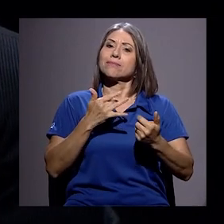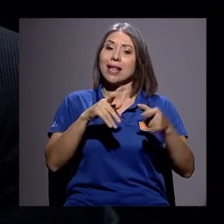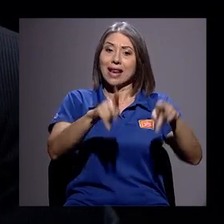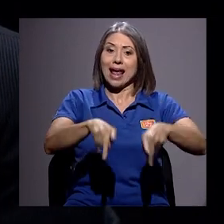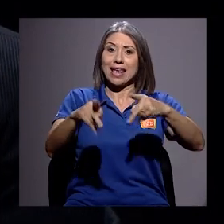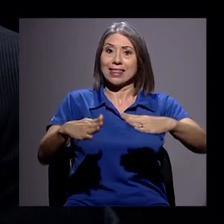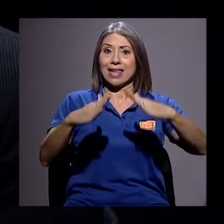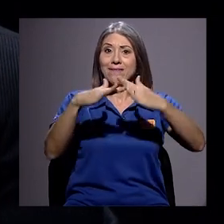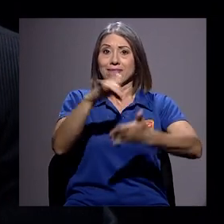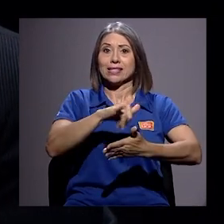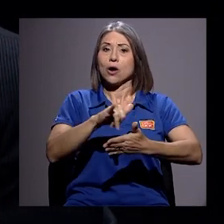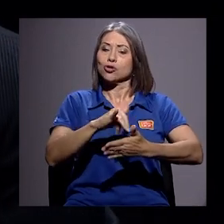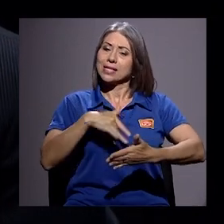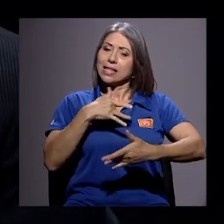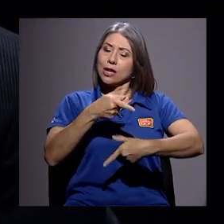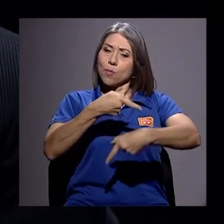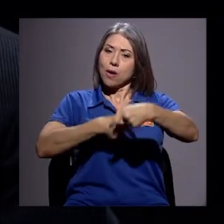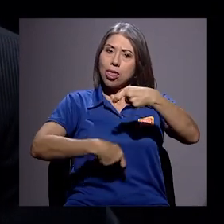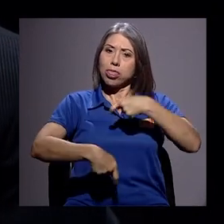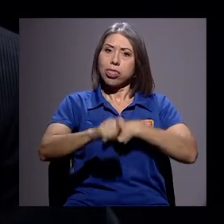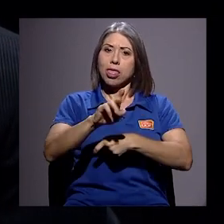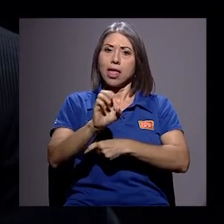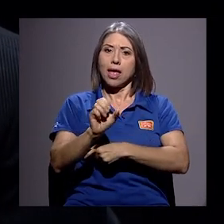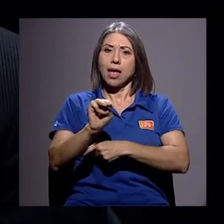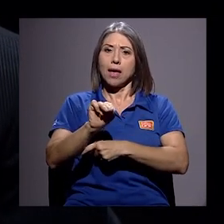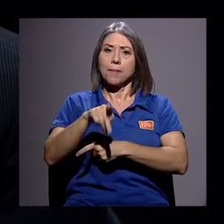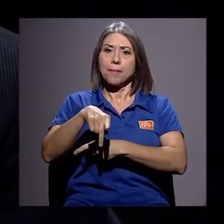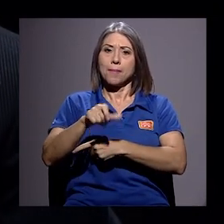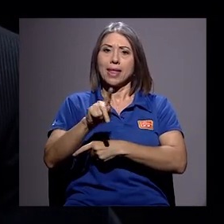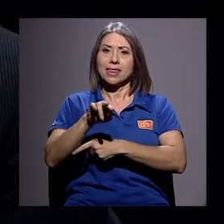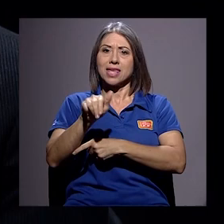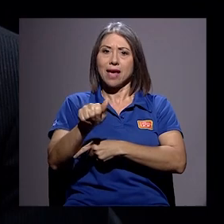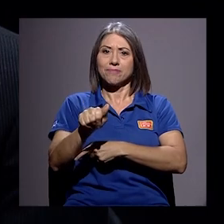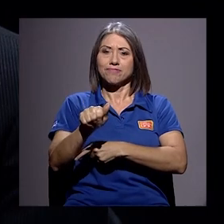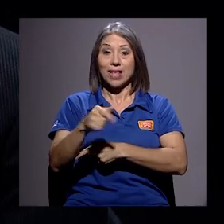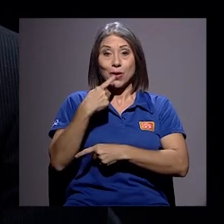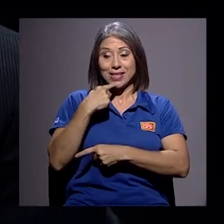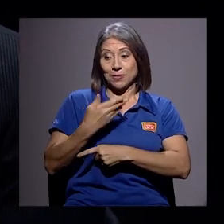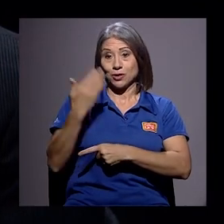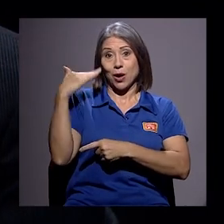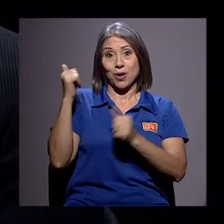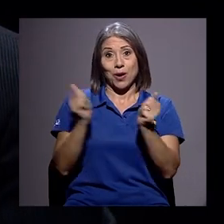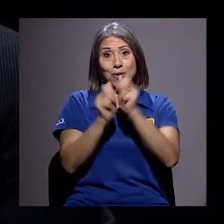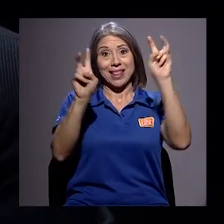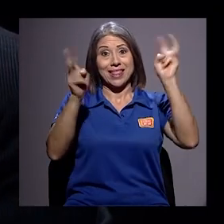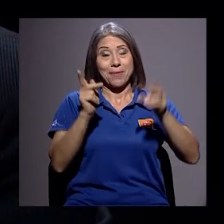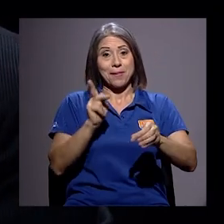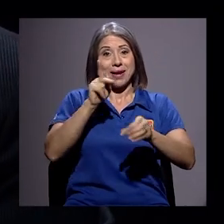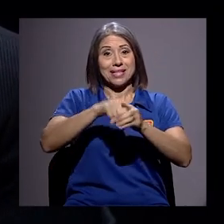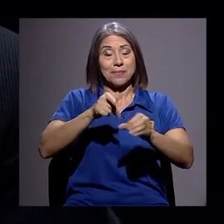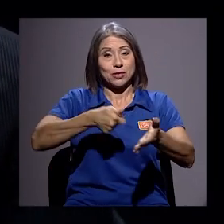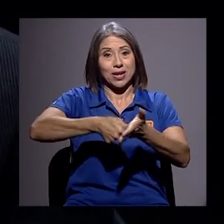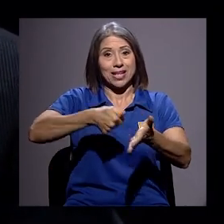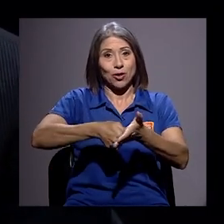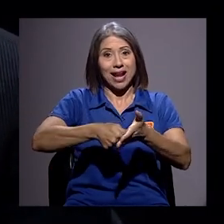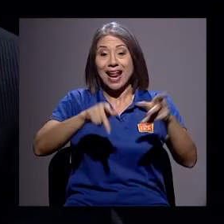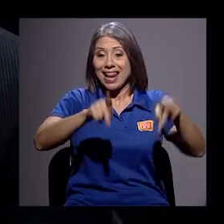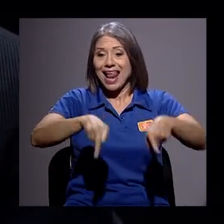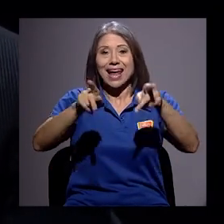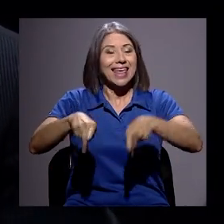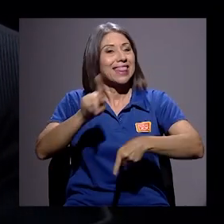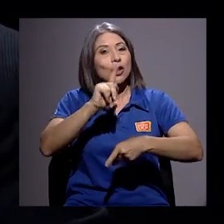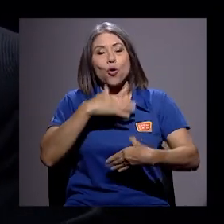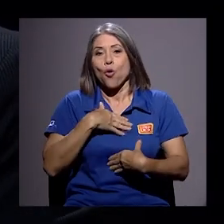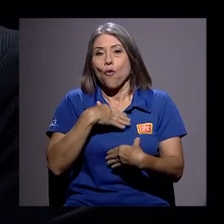cantón verdad y lo decíamos ahora con el tema de la participación electoral la gente no confía en la gestión municipal